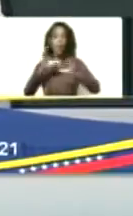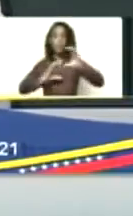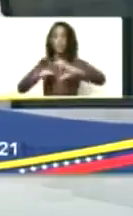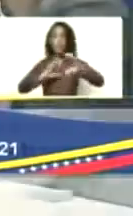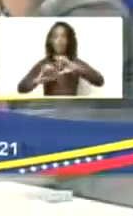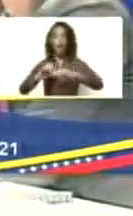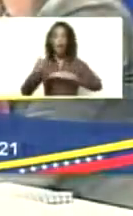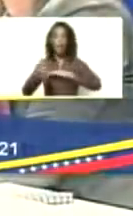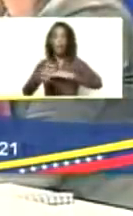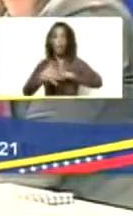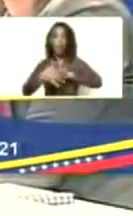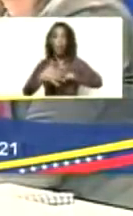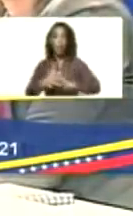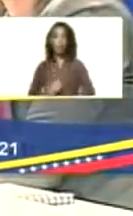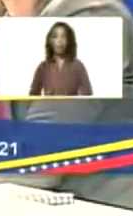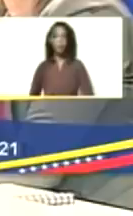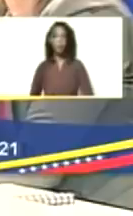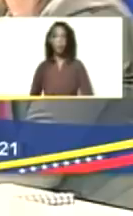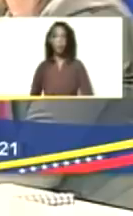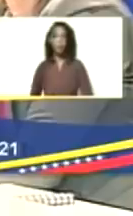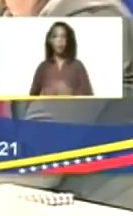Tecnología.